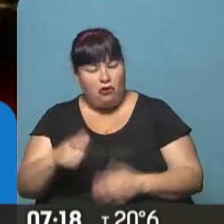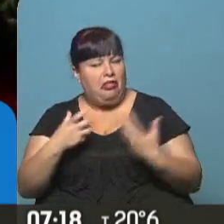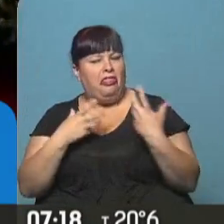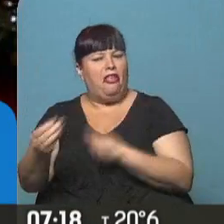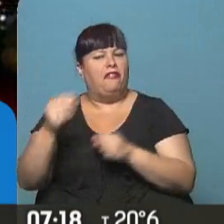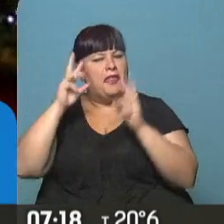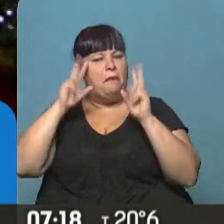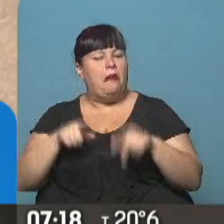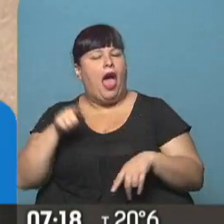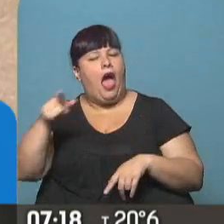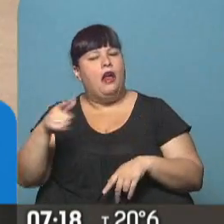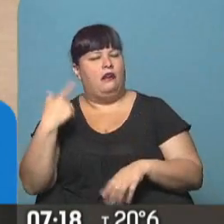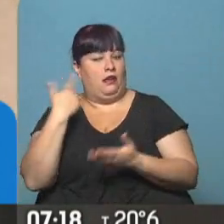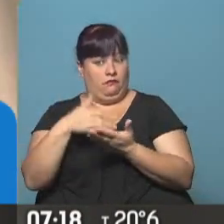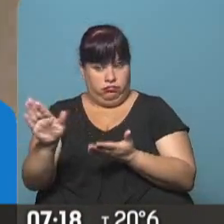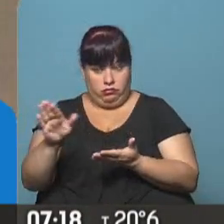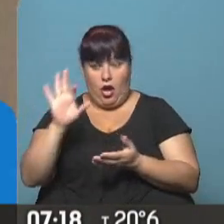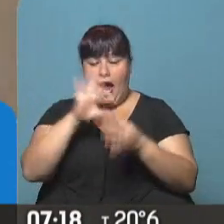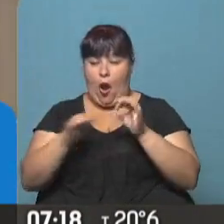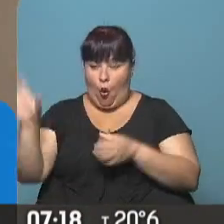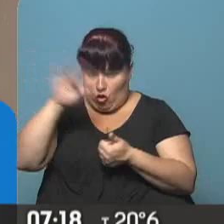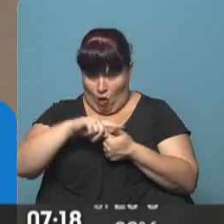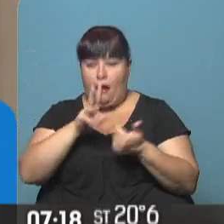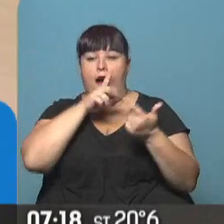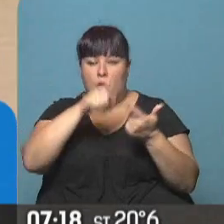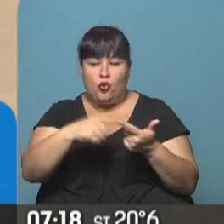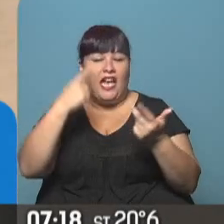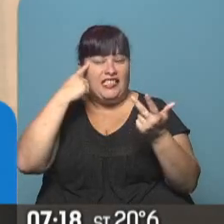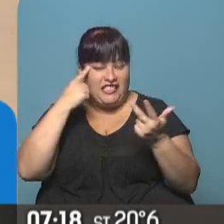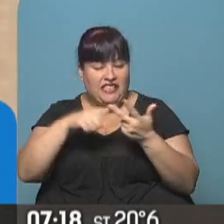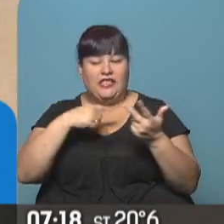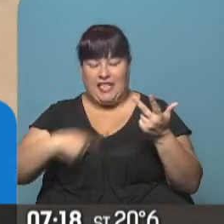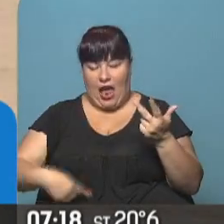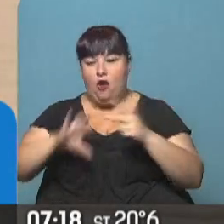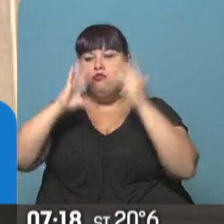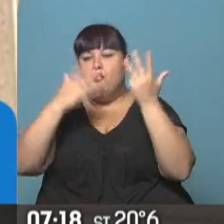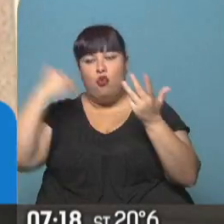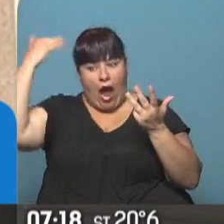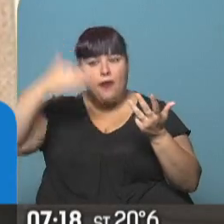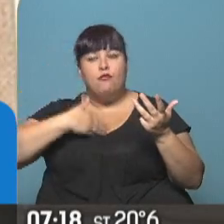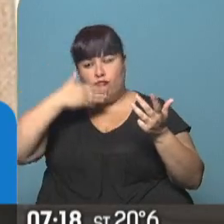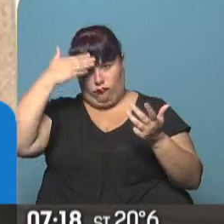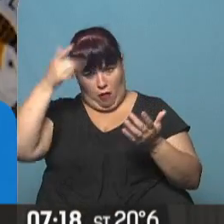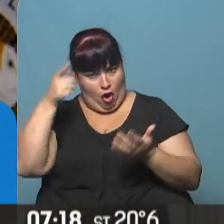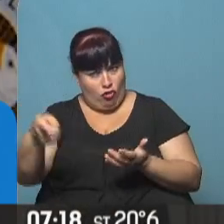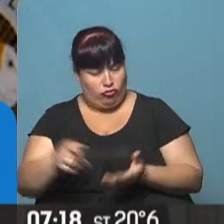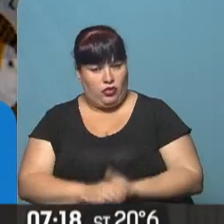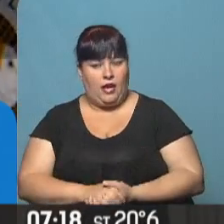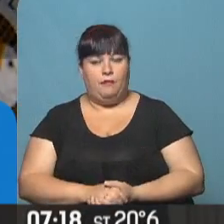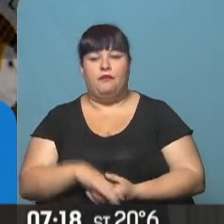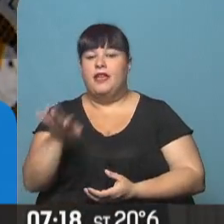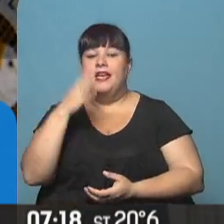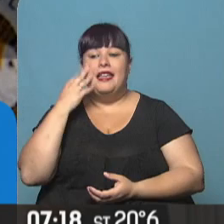defendió la iniciativa rechazada por Europa, Rusia, China y el mundo árabe y musulmán.